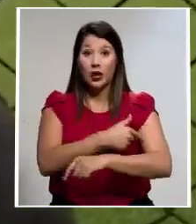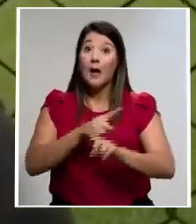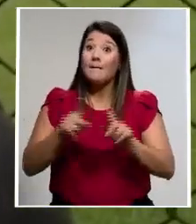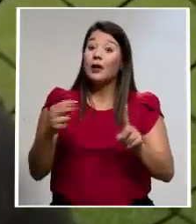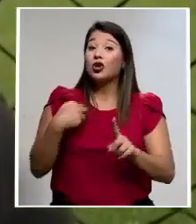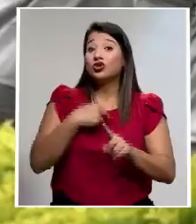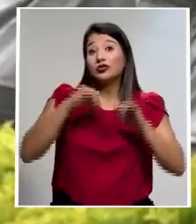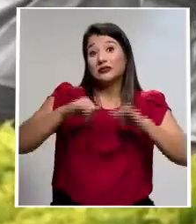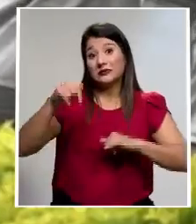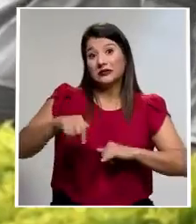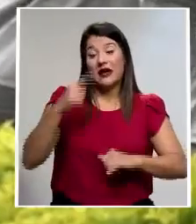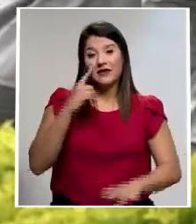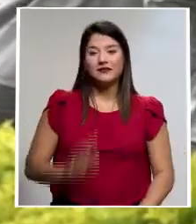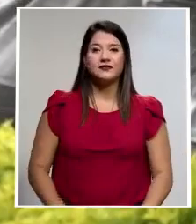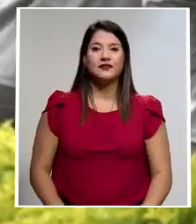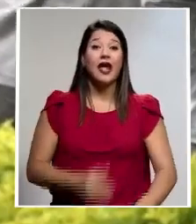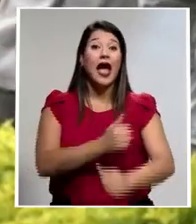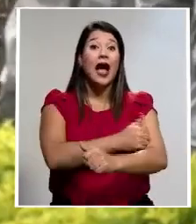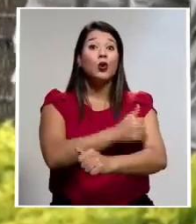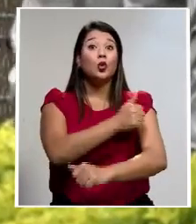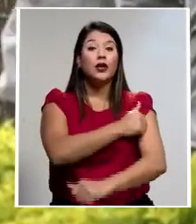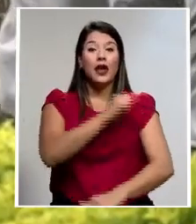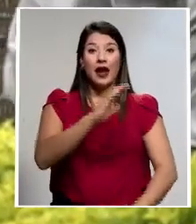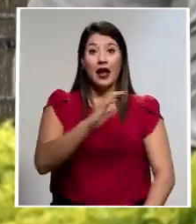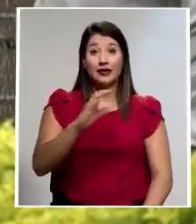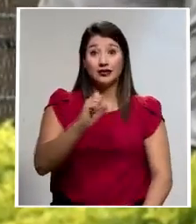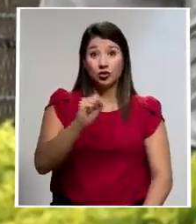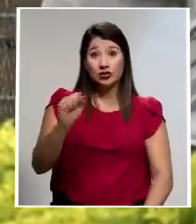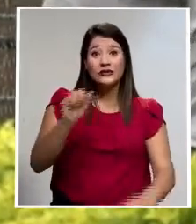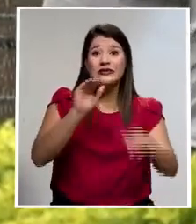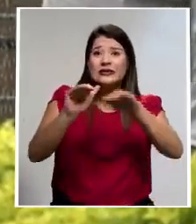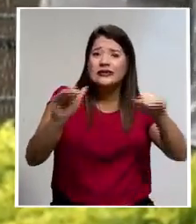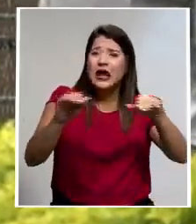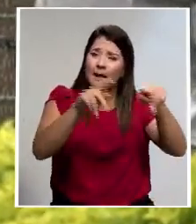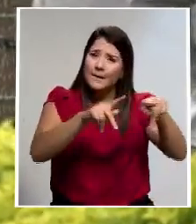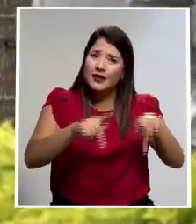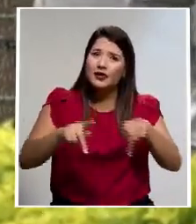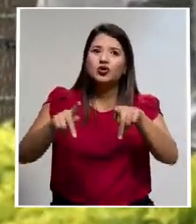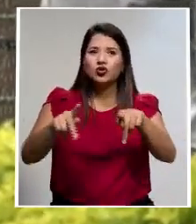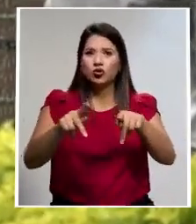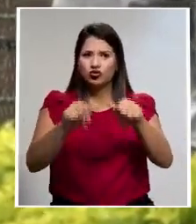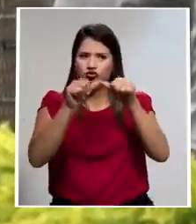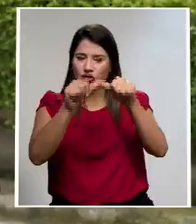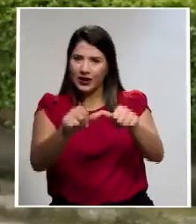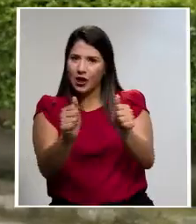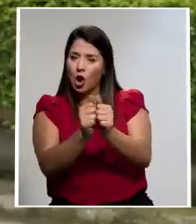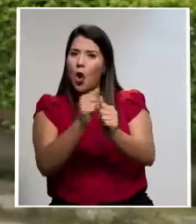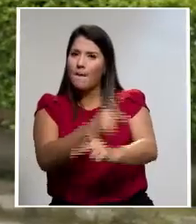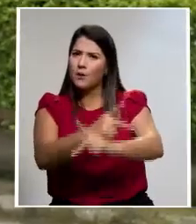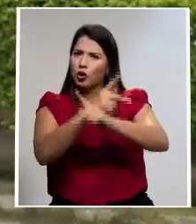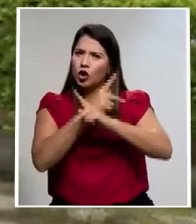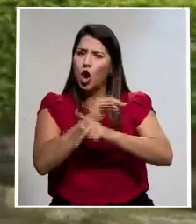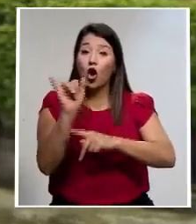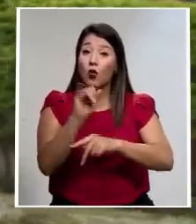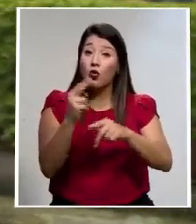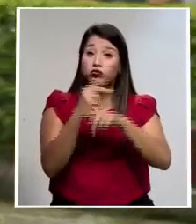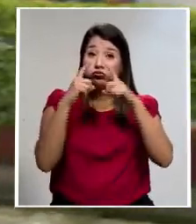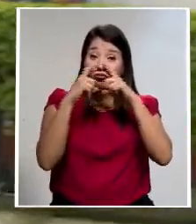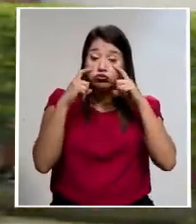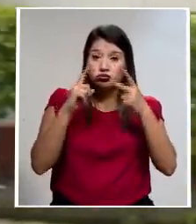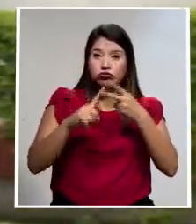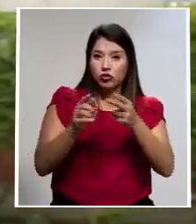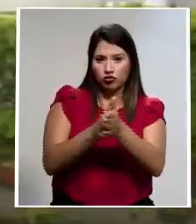a ver. Las autoridades de la caja instaron a las personas a mantener las medidas de protección como el uso de mascarilla, el lavado